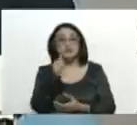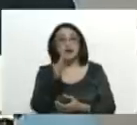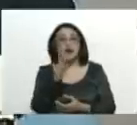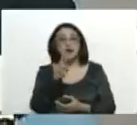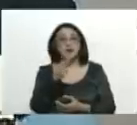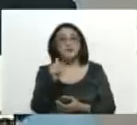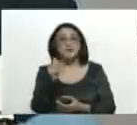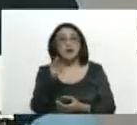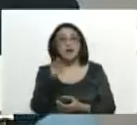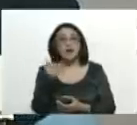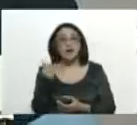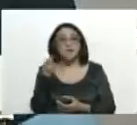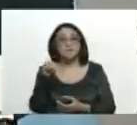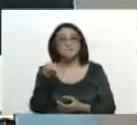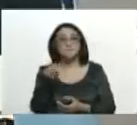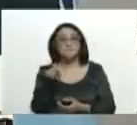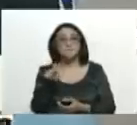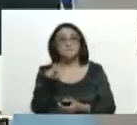Sheila